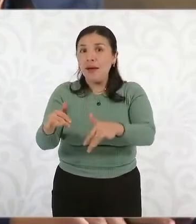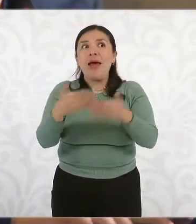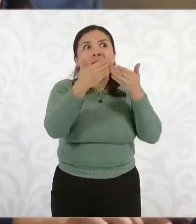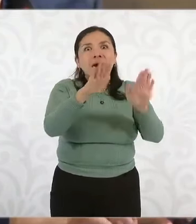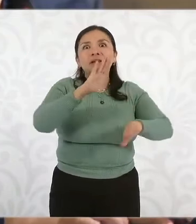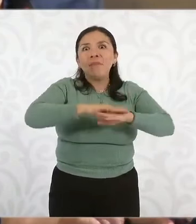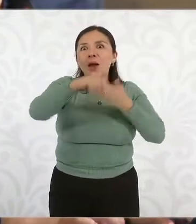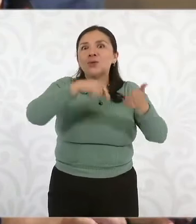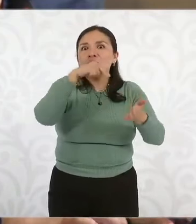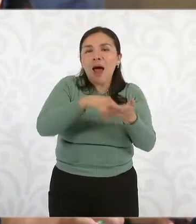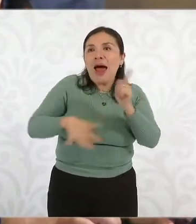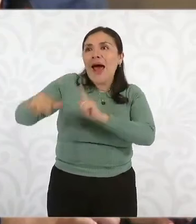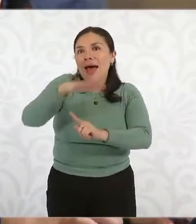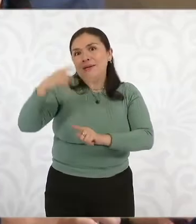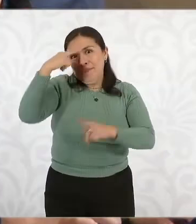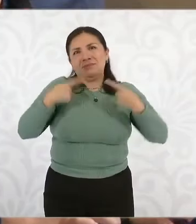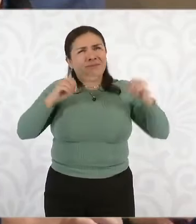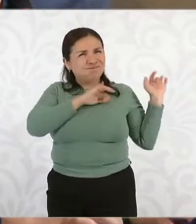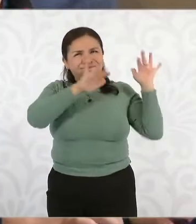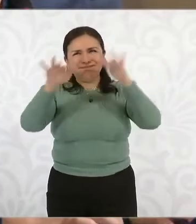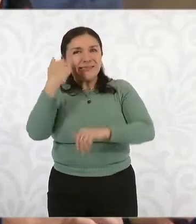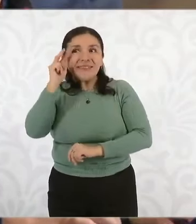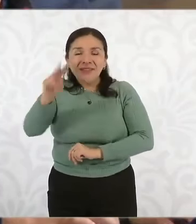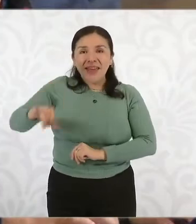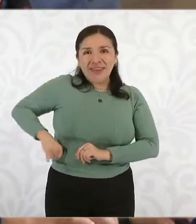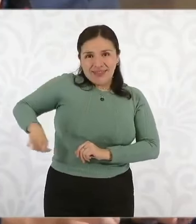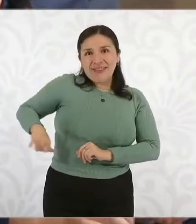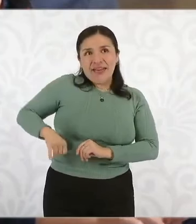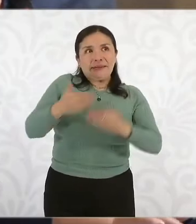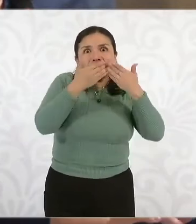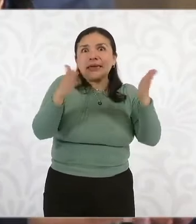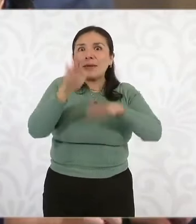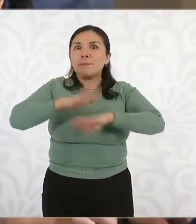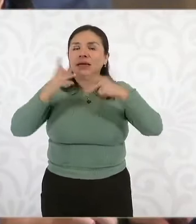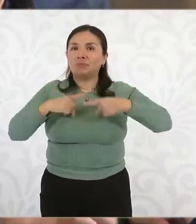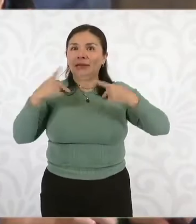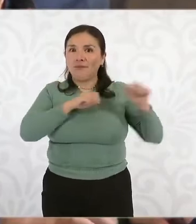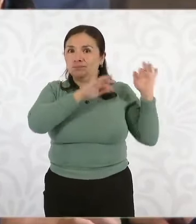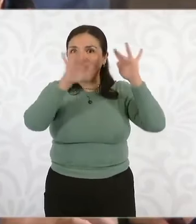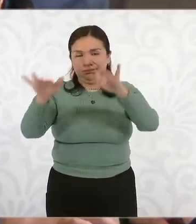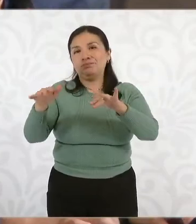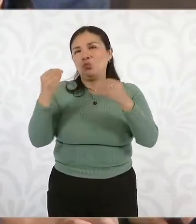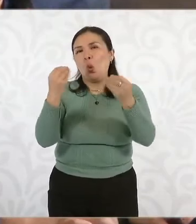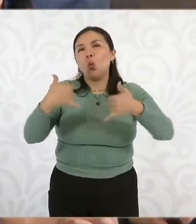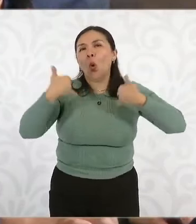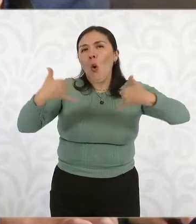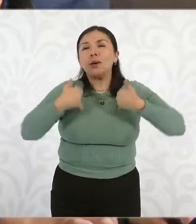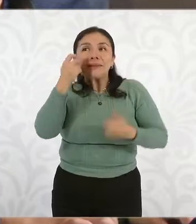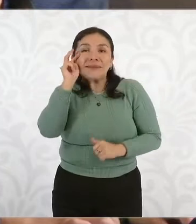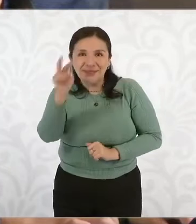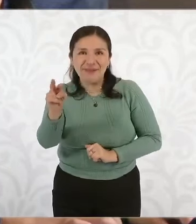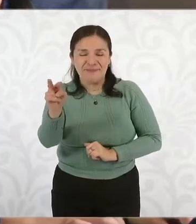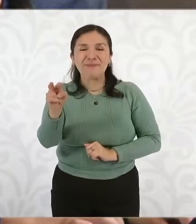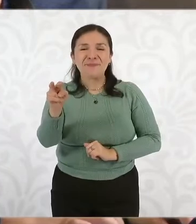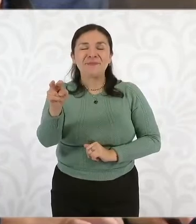espacios, inclusive la explanada, una explanada para que se pudieran congregar los jóvenes.